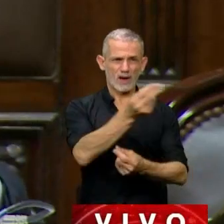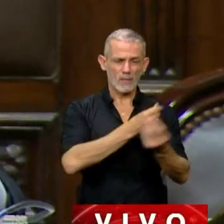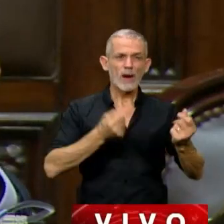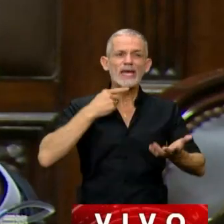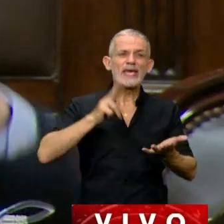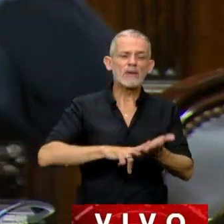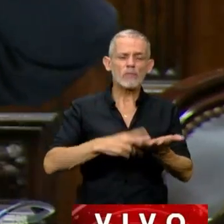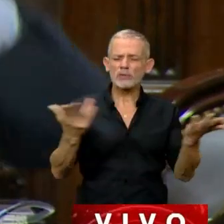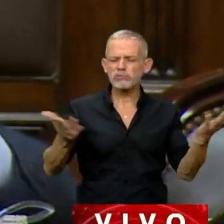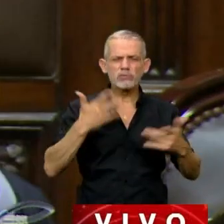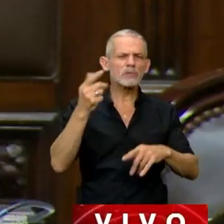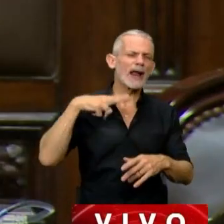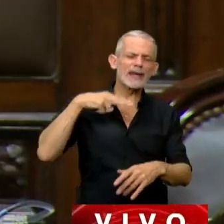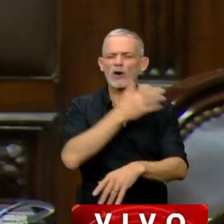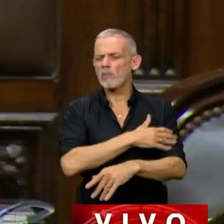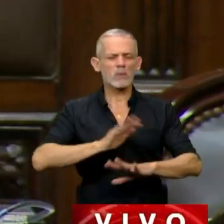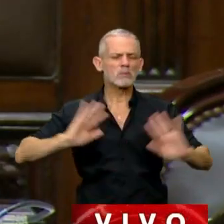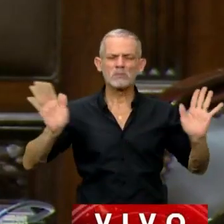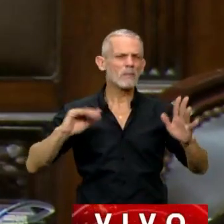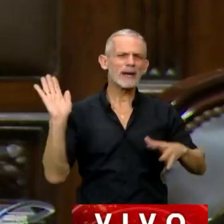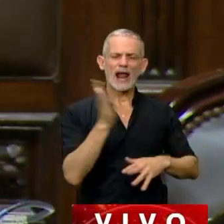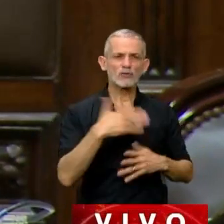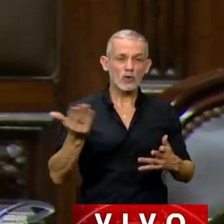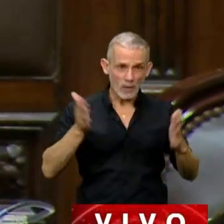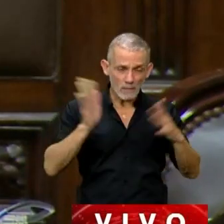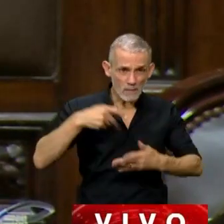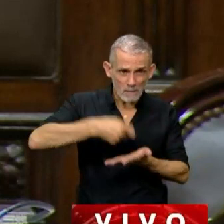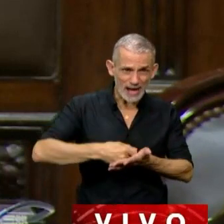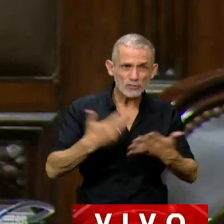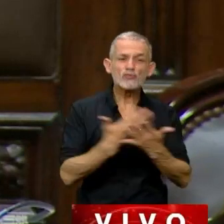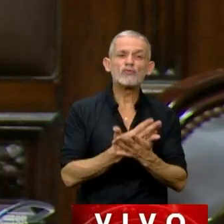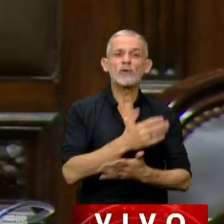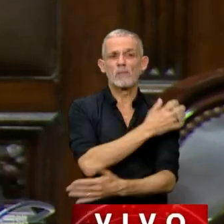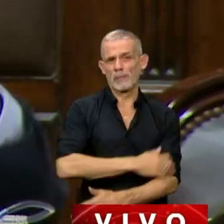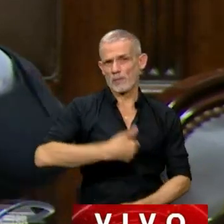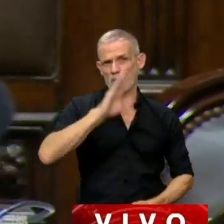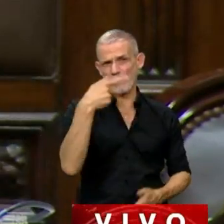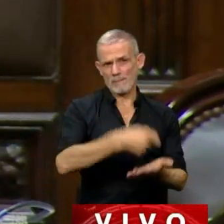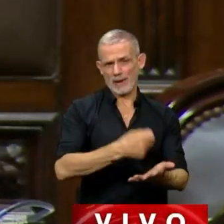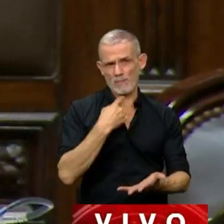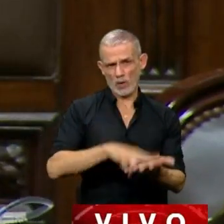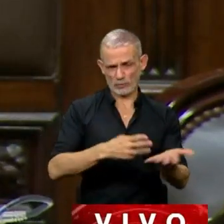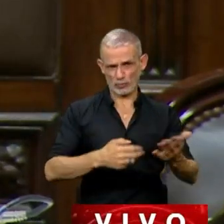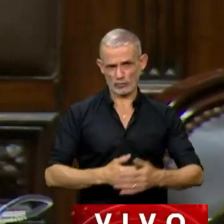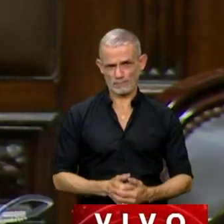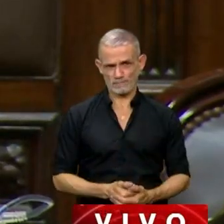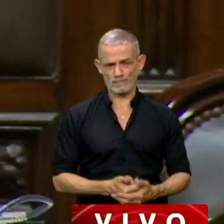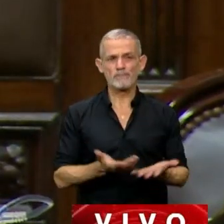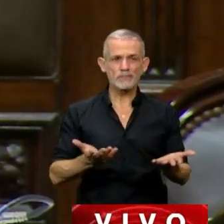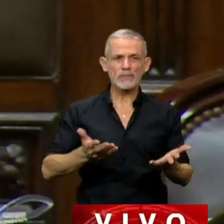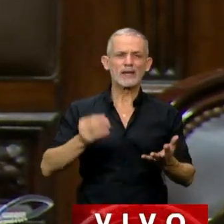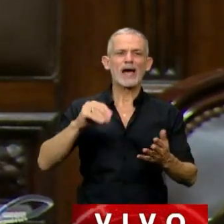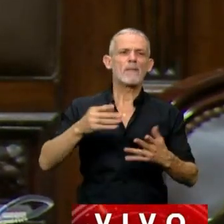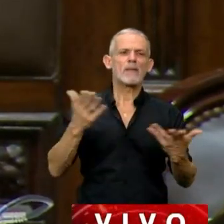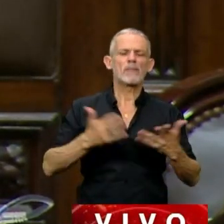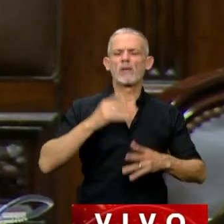no discriminan entre ricos y pobres. A los que más afectan es a los que menos tienen. Y además